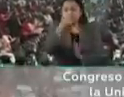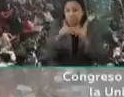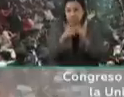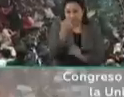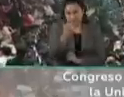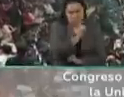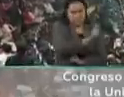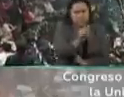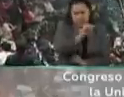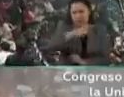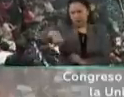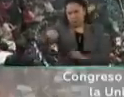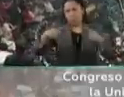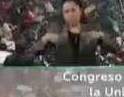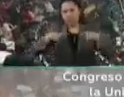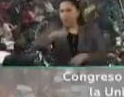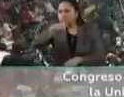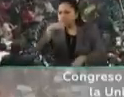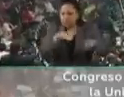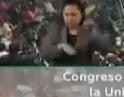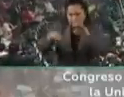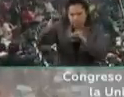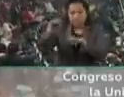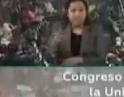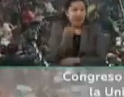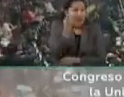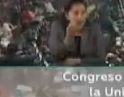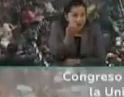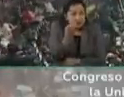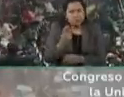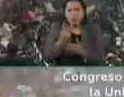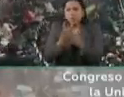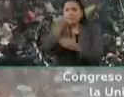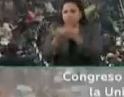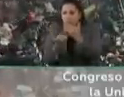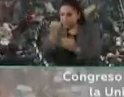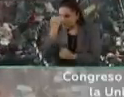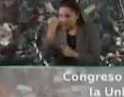política social, la población en situación de pobreza pasó de